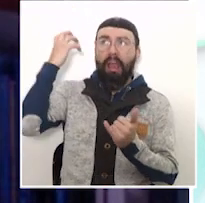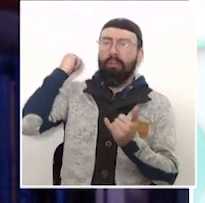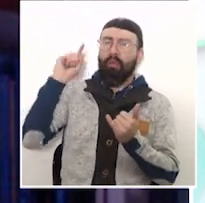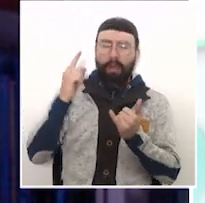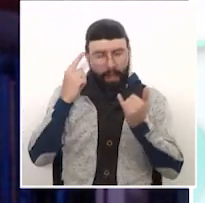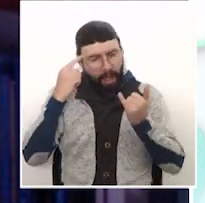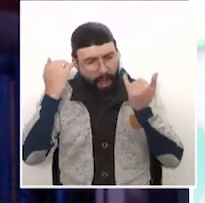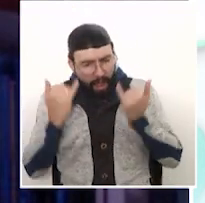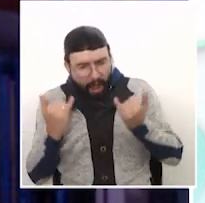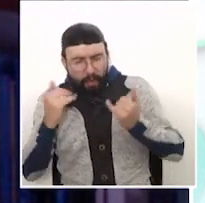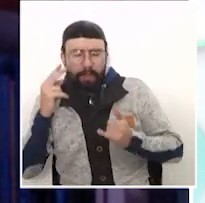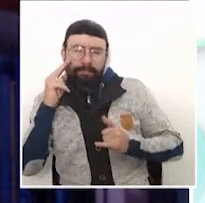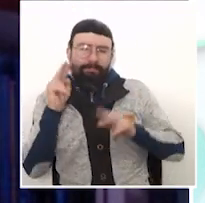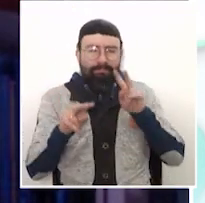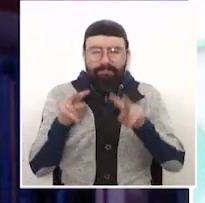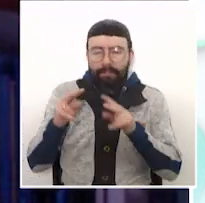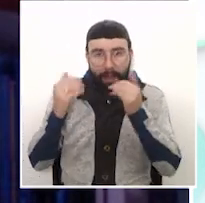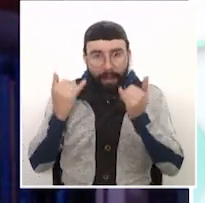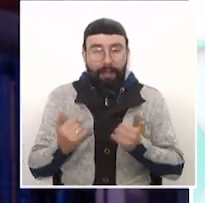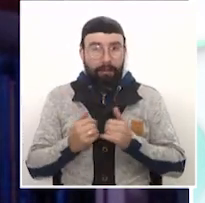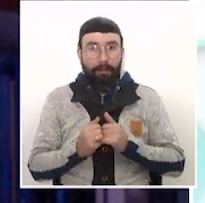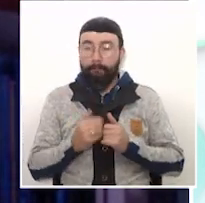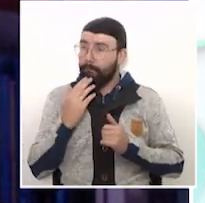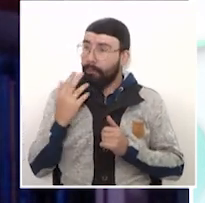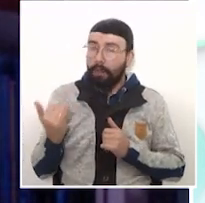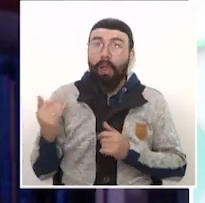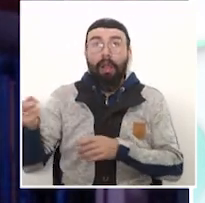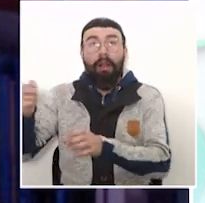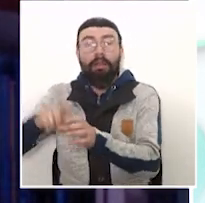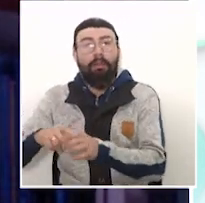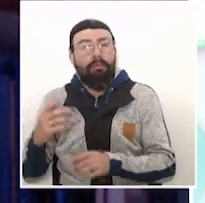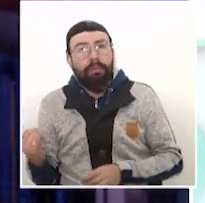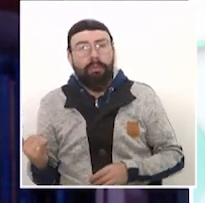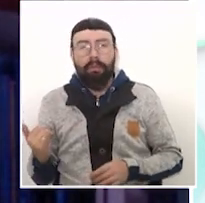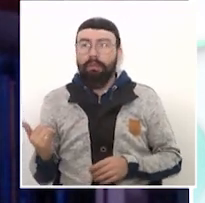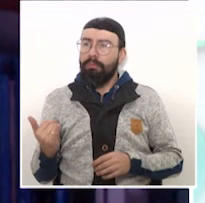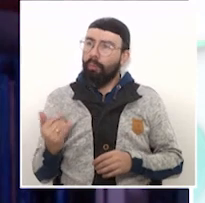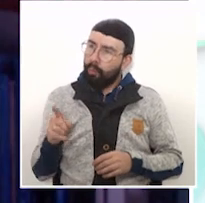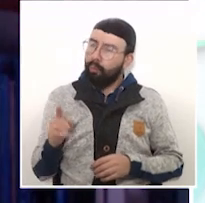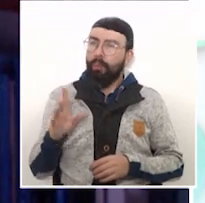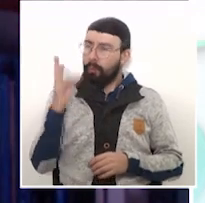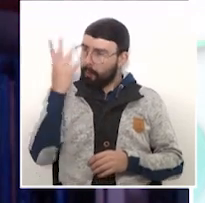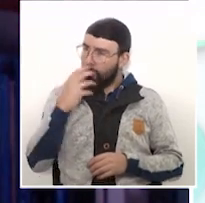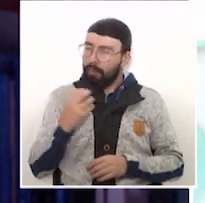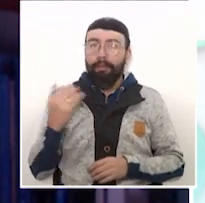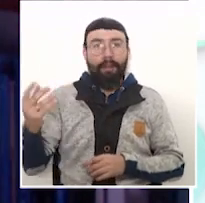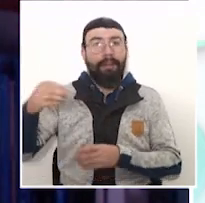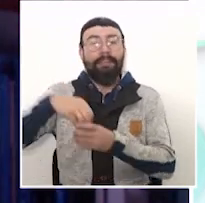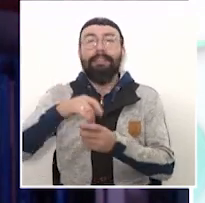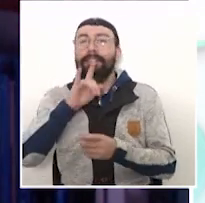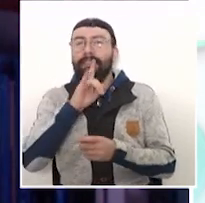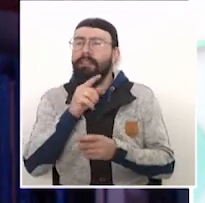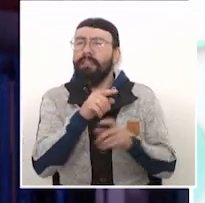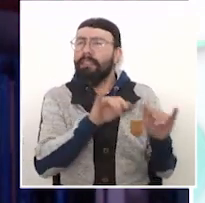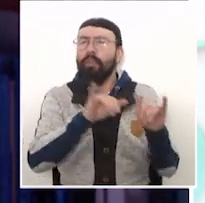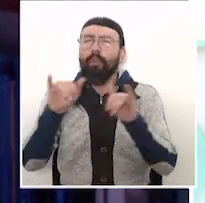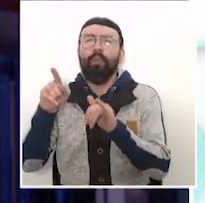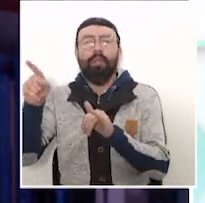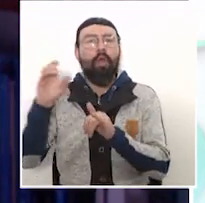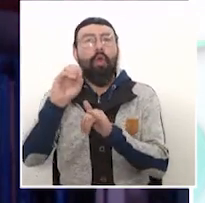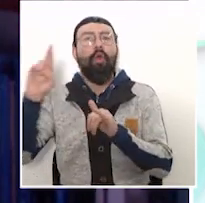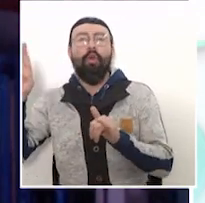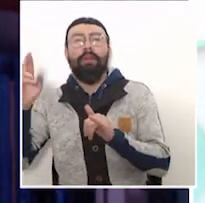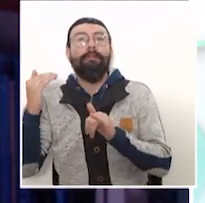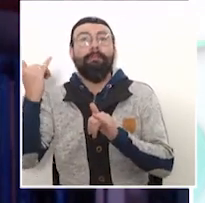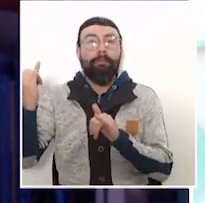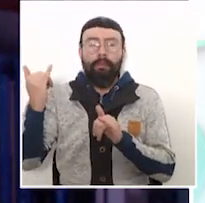traído mucho un método de meditación que en el fondo es muy parecido a lo que hablamos ahora del Oriente, gracias a un gran